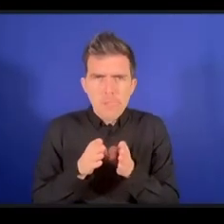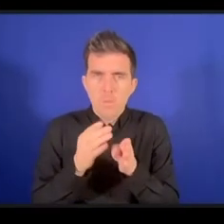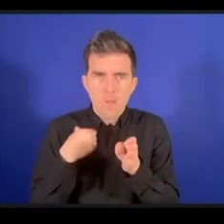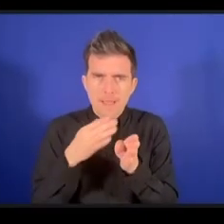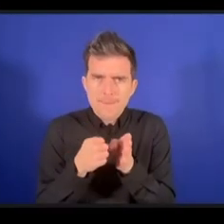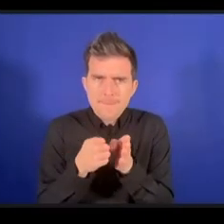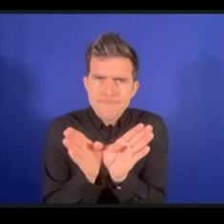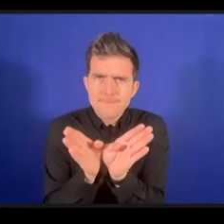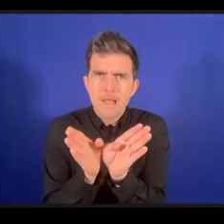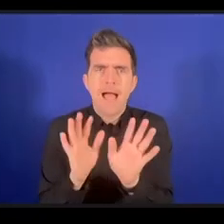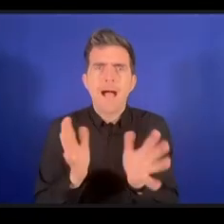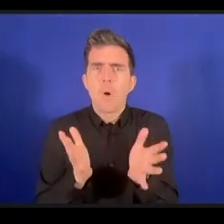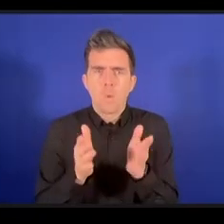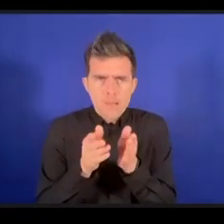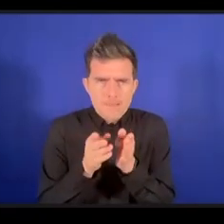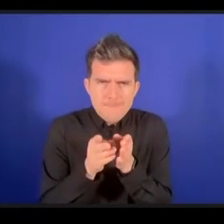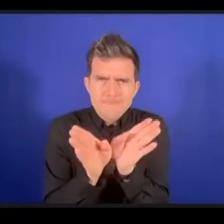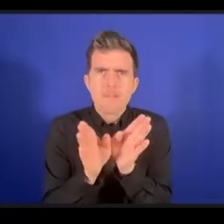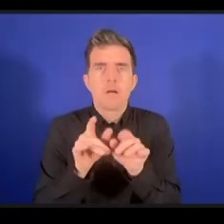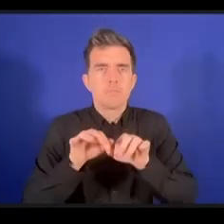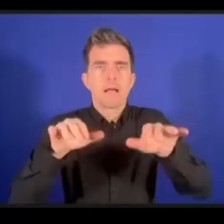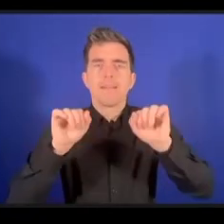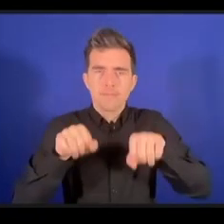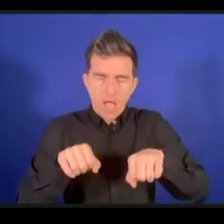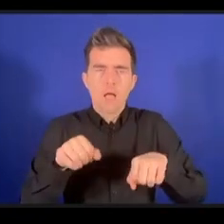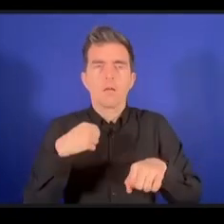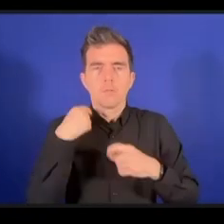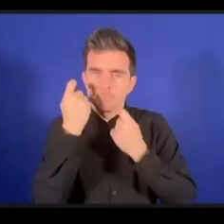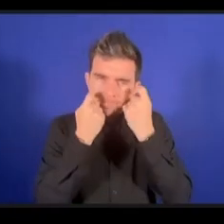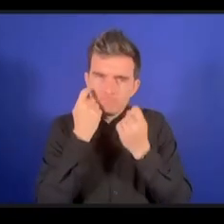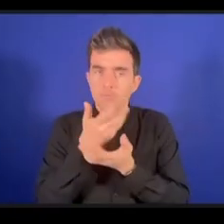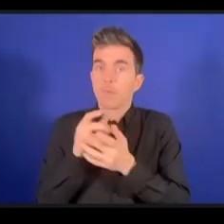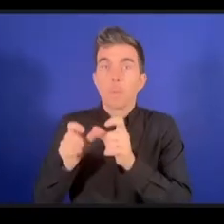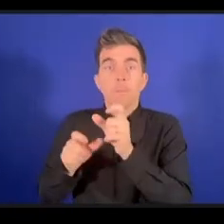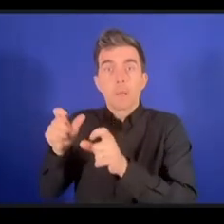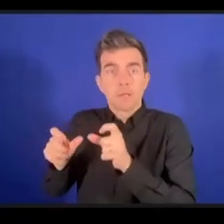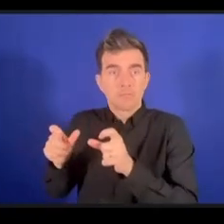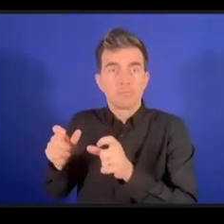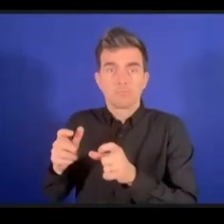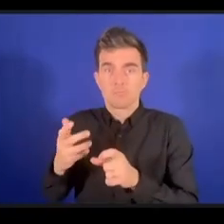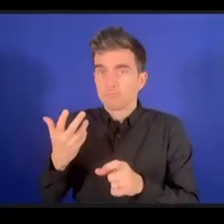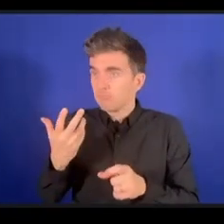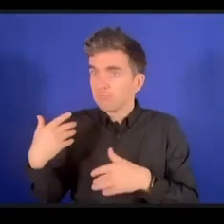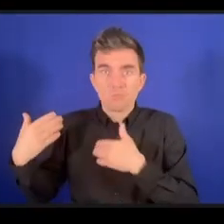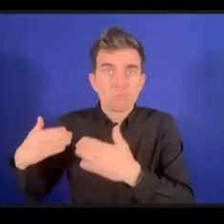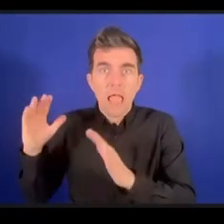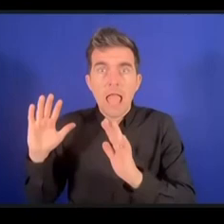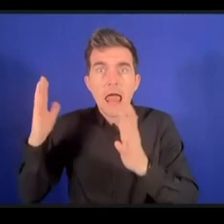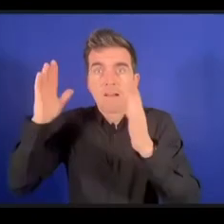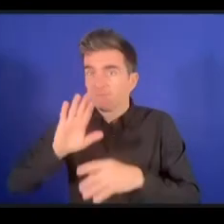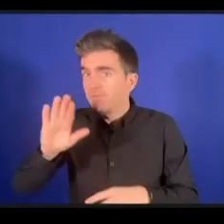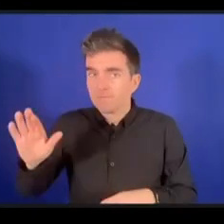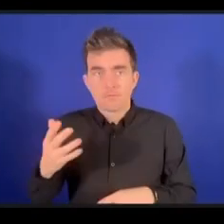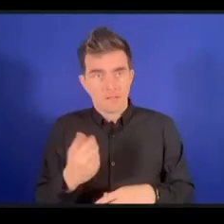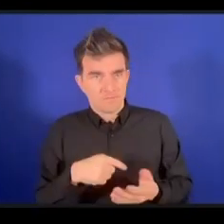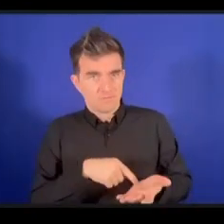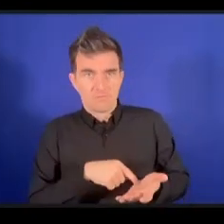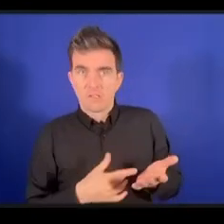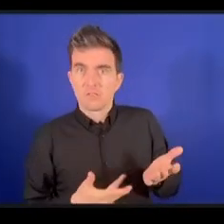personas que están que sufren el impacto de las tecnologías son las que tienen que participar en este tipo